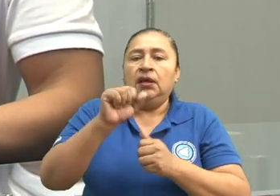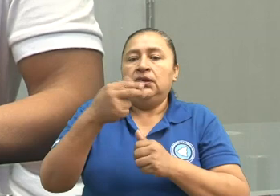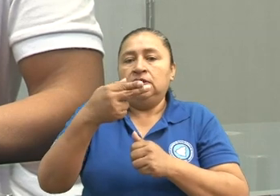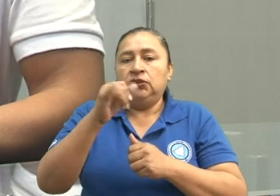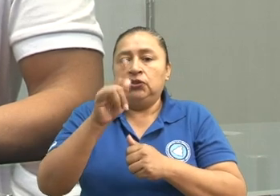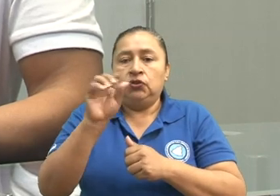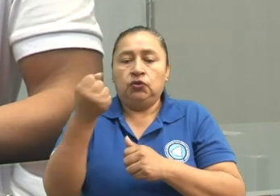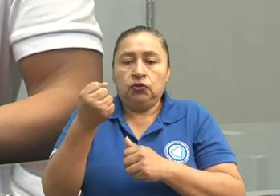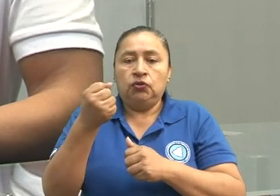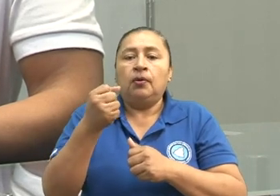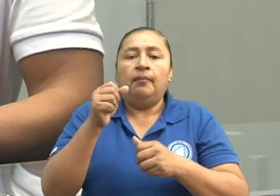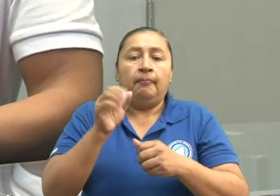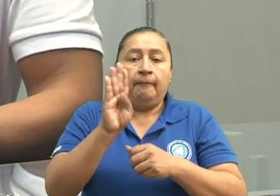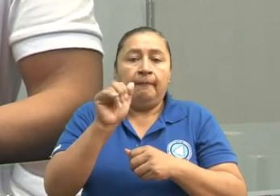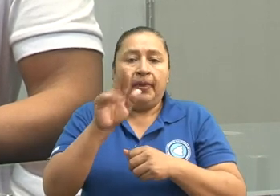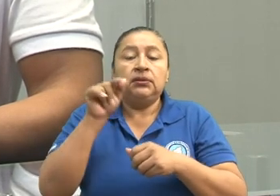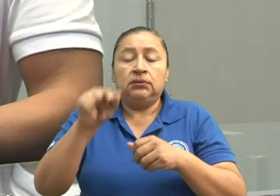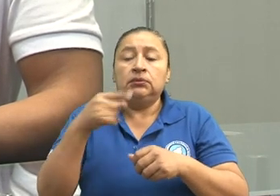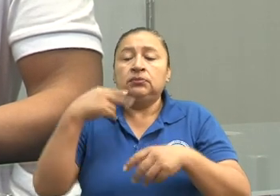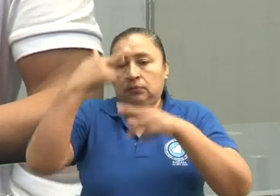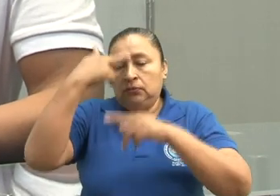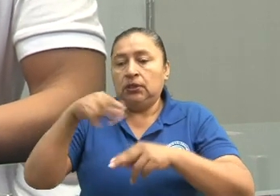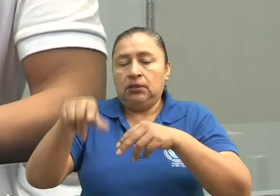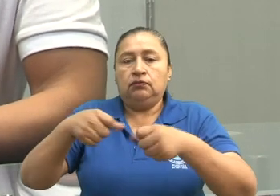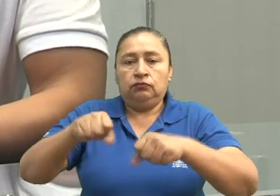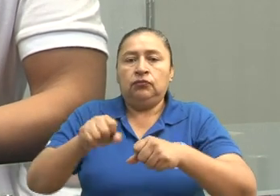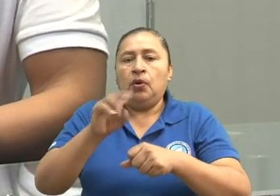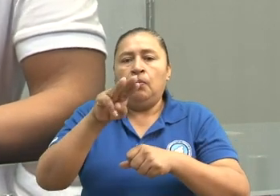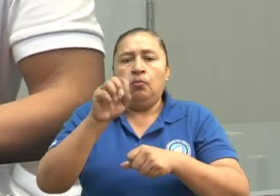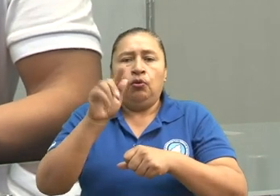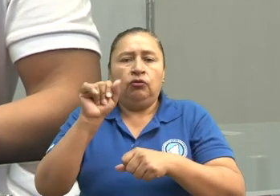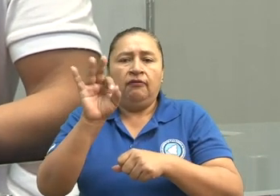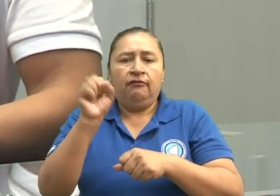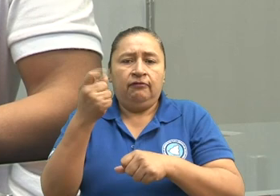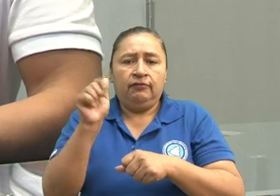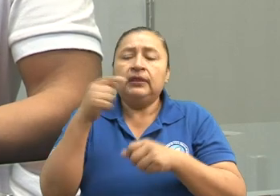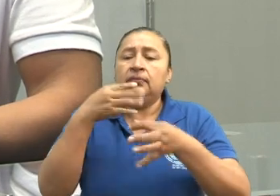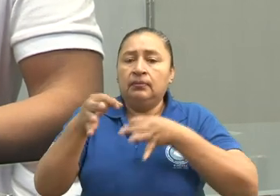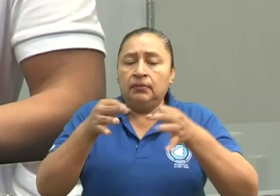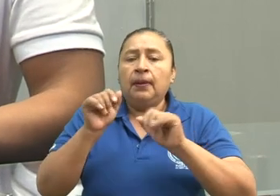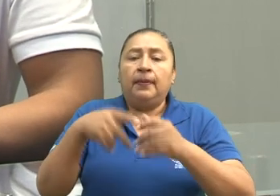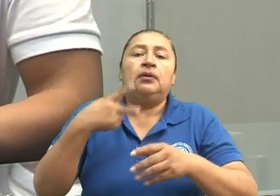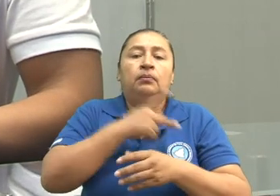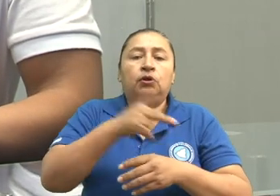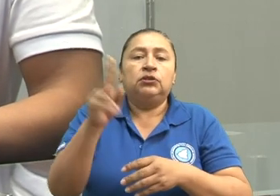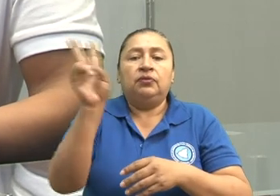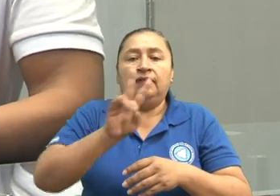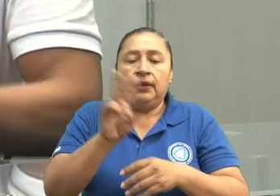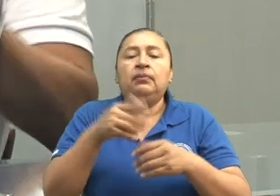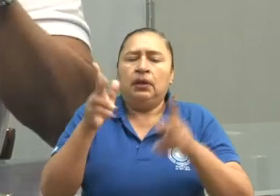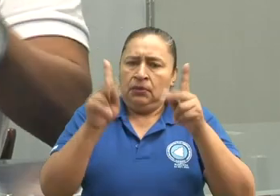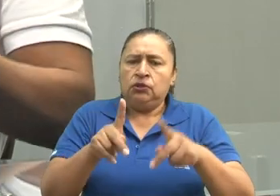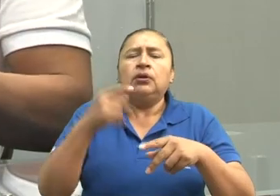de ese MotoFest 2022, para que te expliquen un poco más de ese proceso. Claro, pero sí. Eso sería el próximo viernes para que la